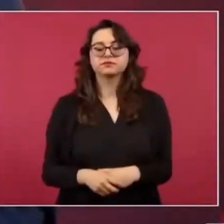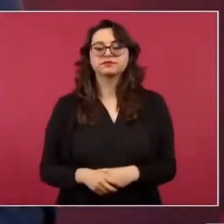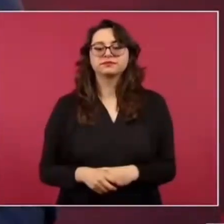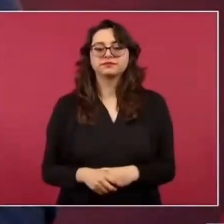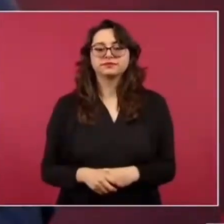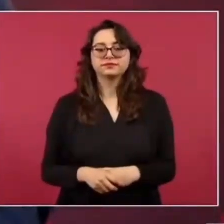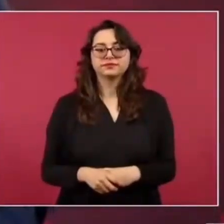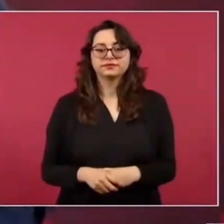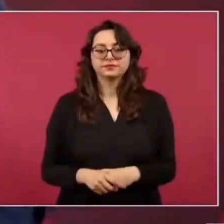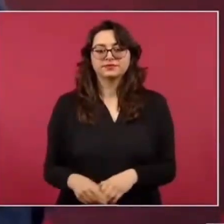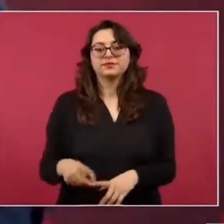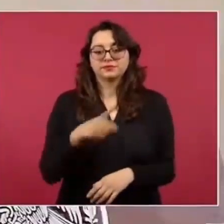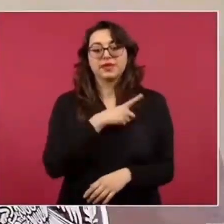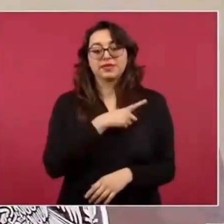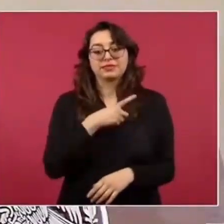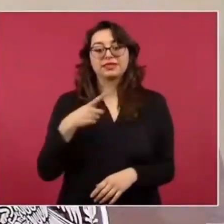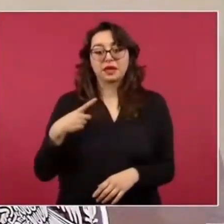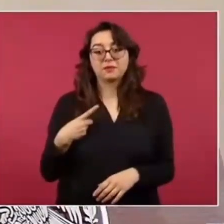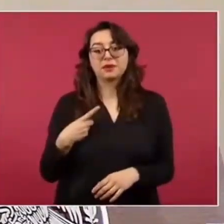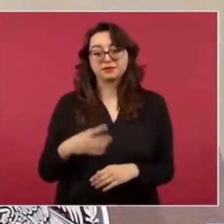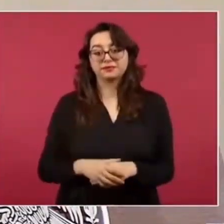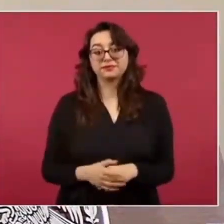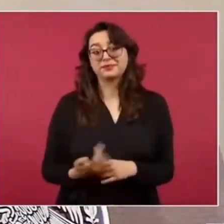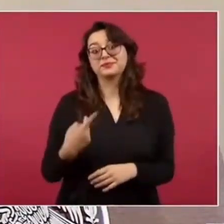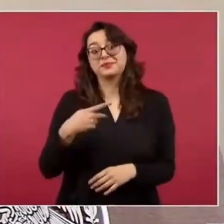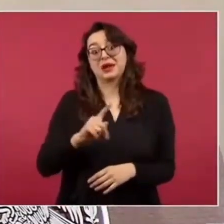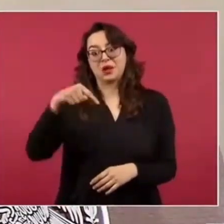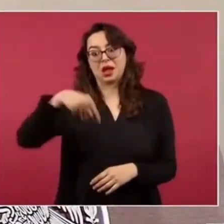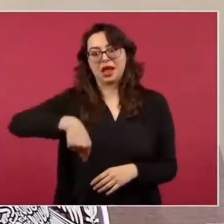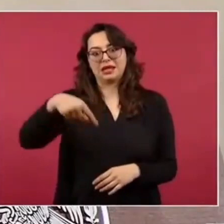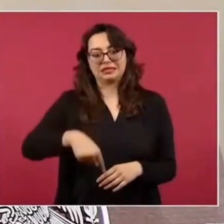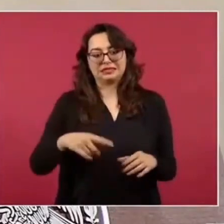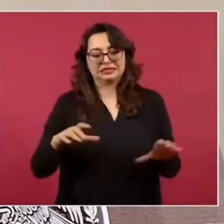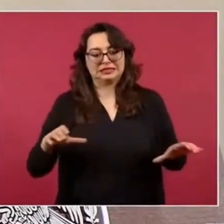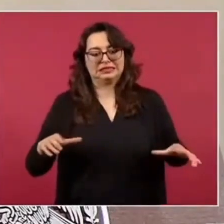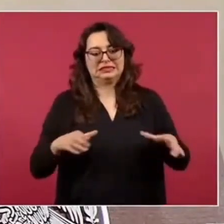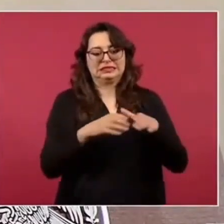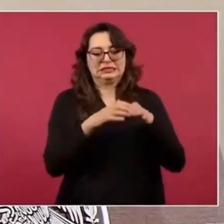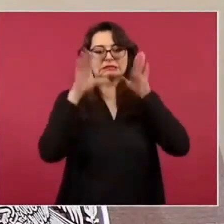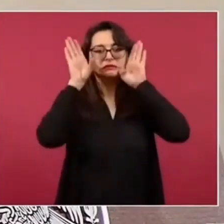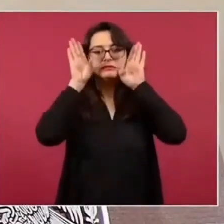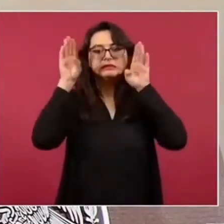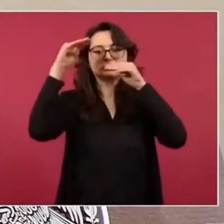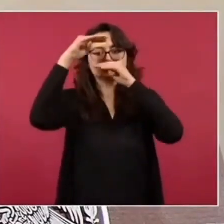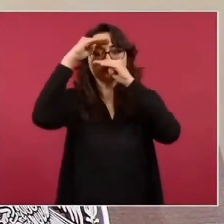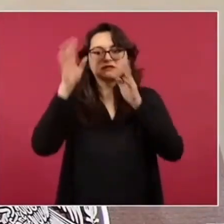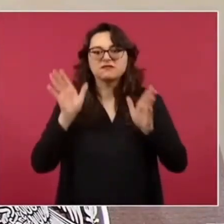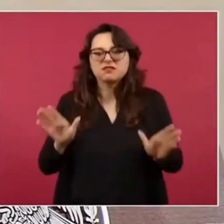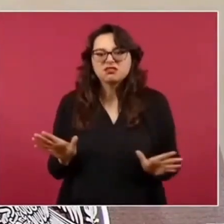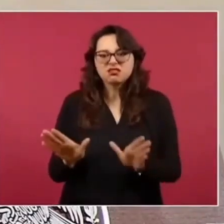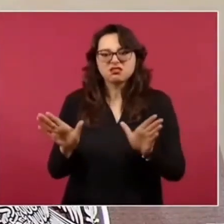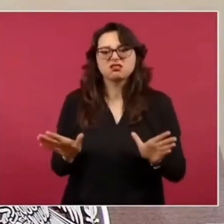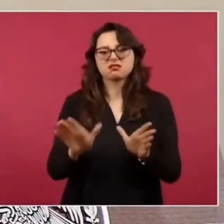Nada más que aquí los conservadores quisieran que nos peleáramos, ¿no?